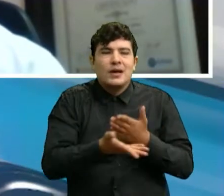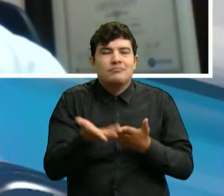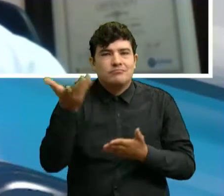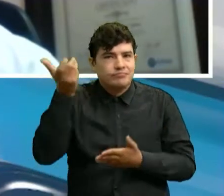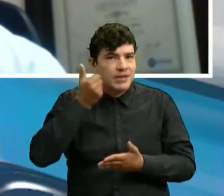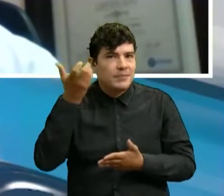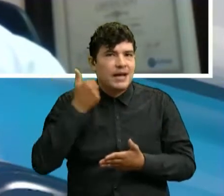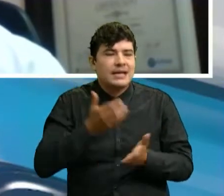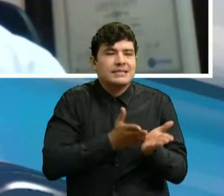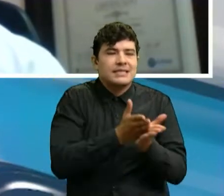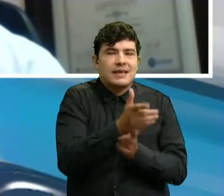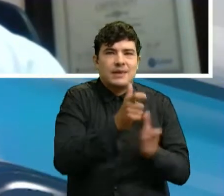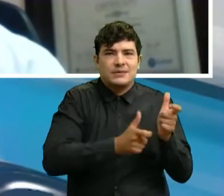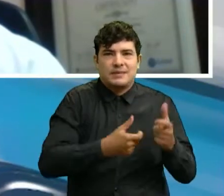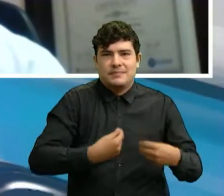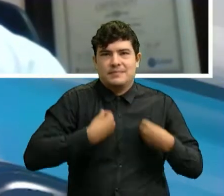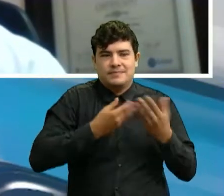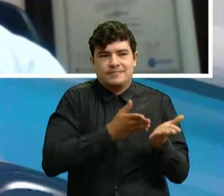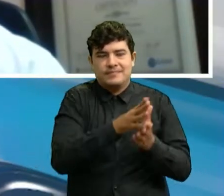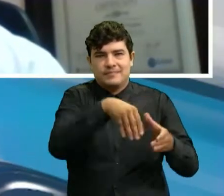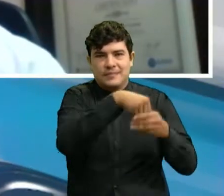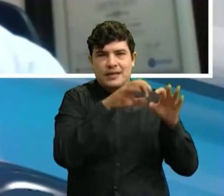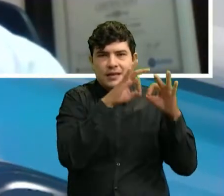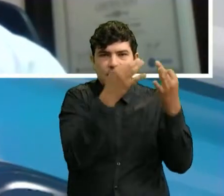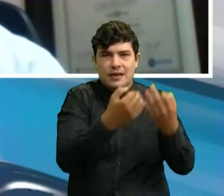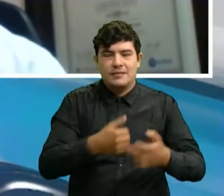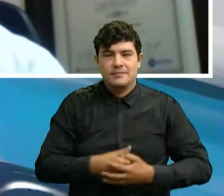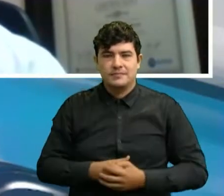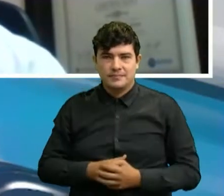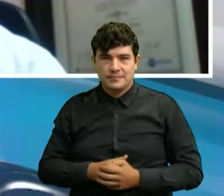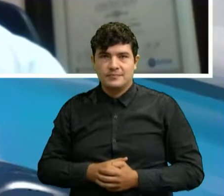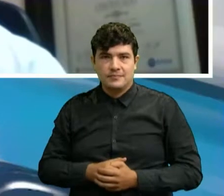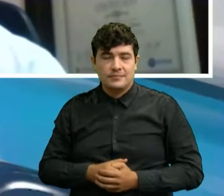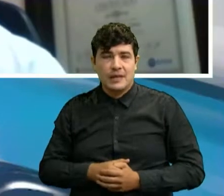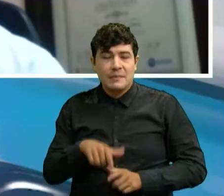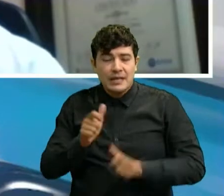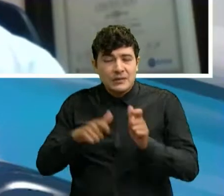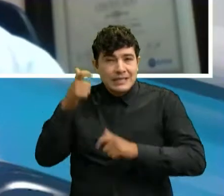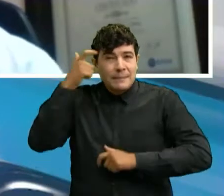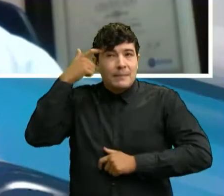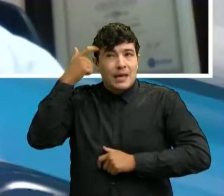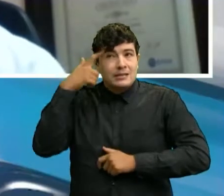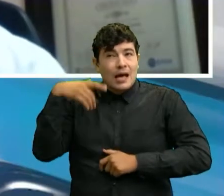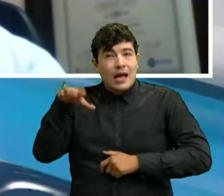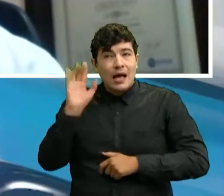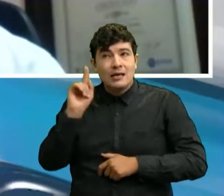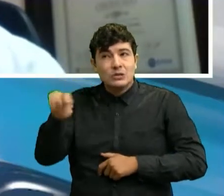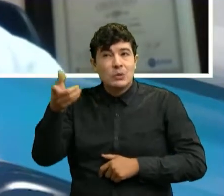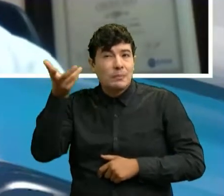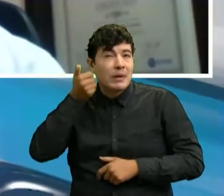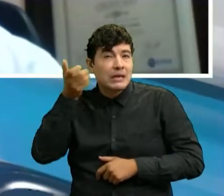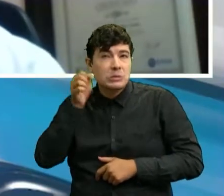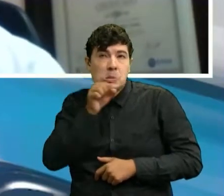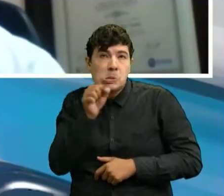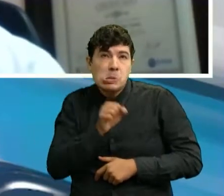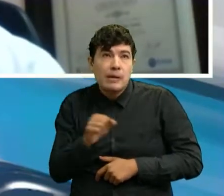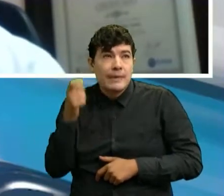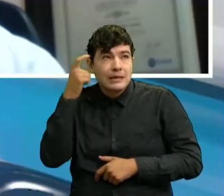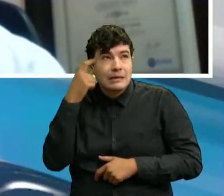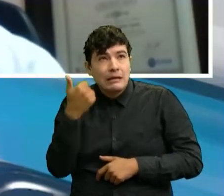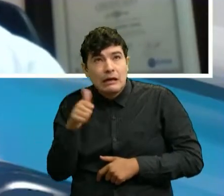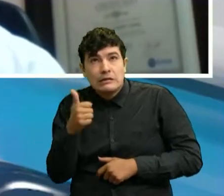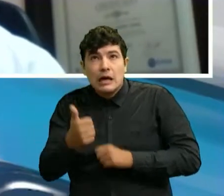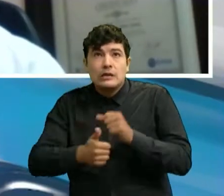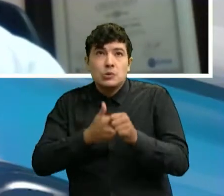únicamente y específicamente para una pensión de vejez, que es donde las personas se desmotivan porque les pueden faltar 10 años, 15 o